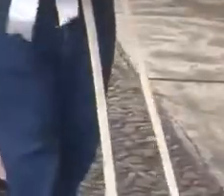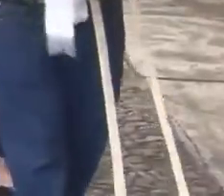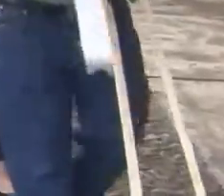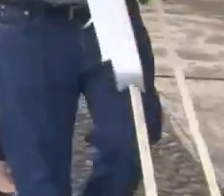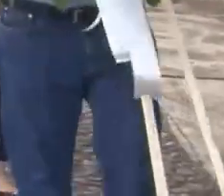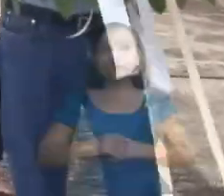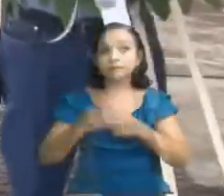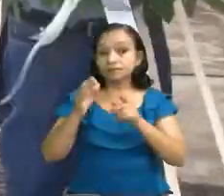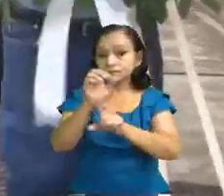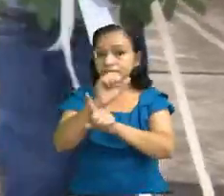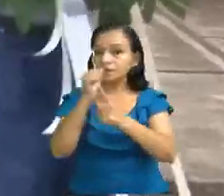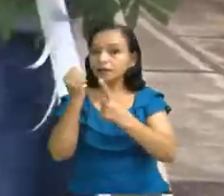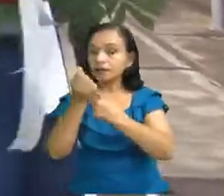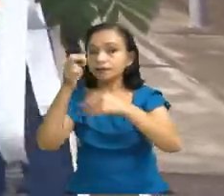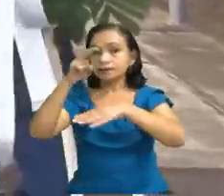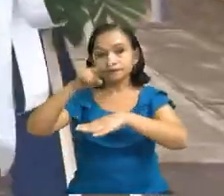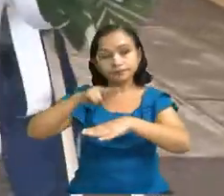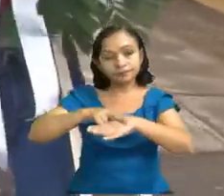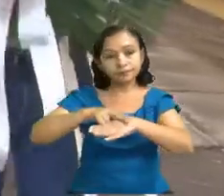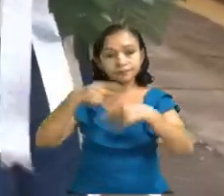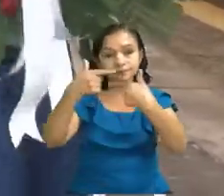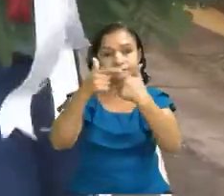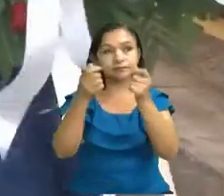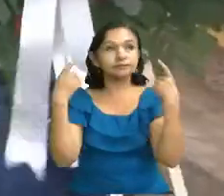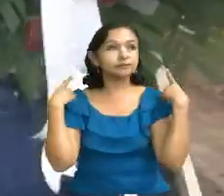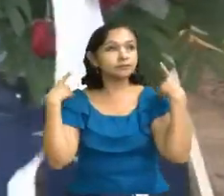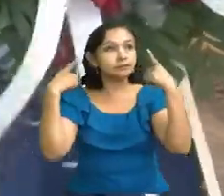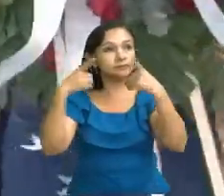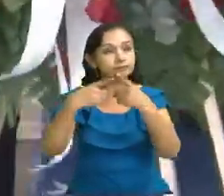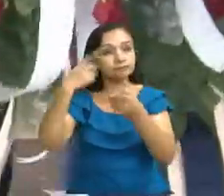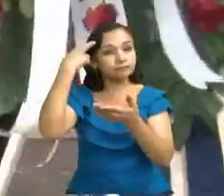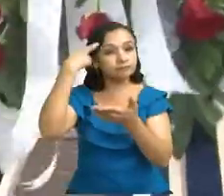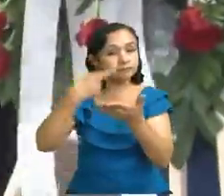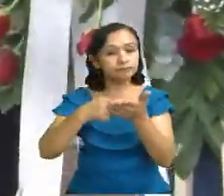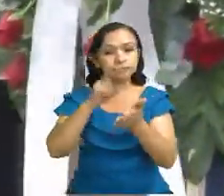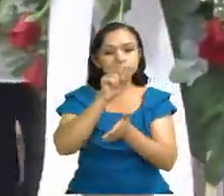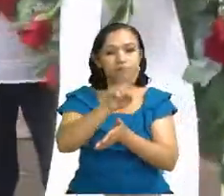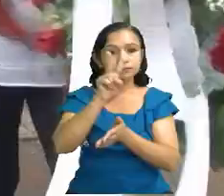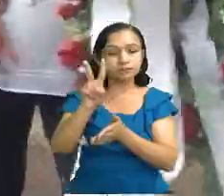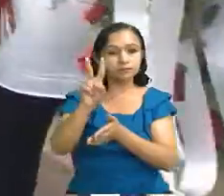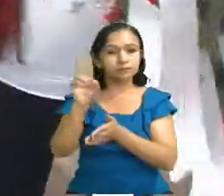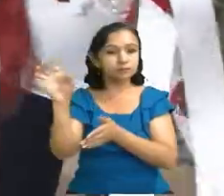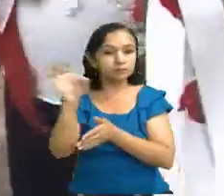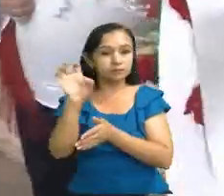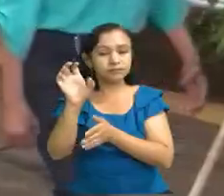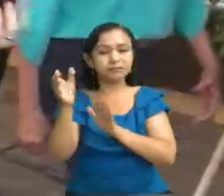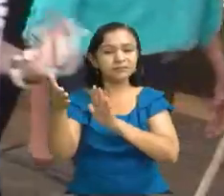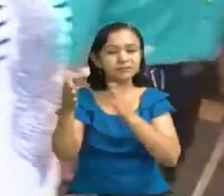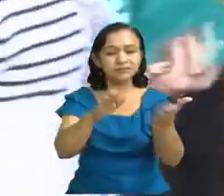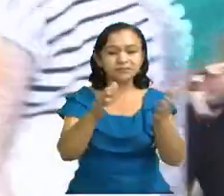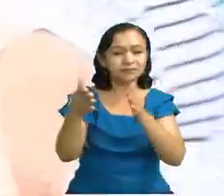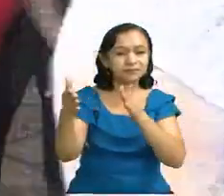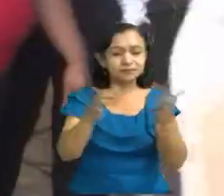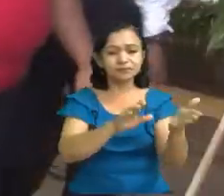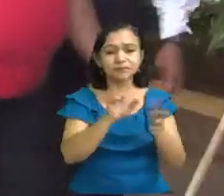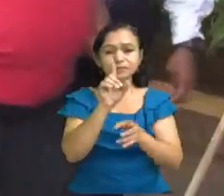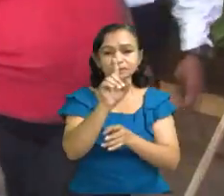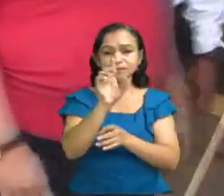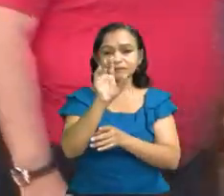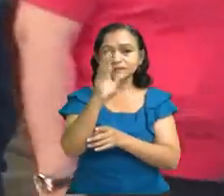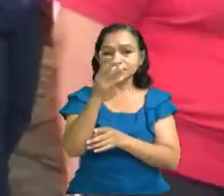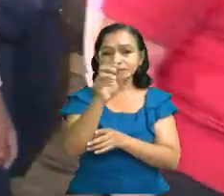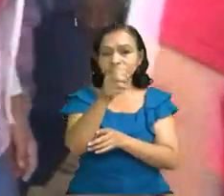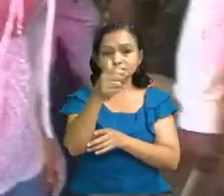La Asamblea Nacional, encabezada por su Junta Directiva, recordó este 22 de enero a las víctimas de la masacre de